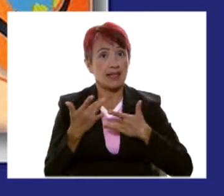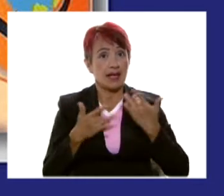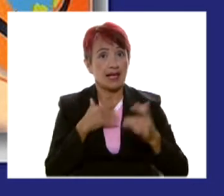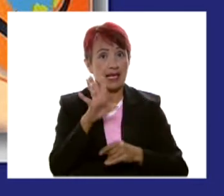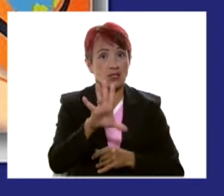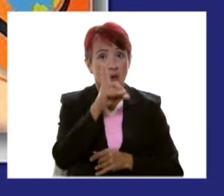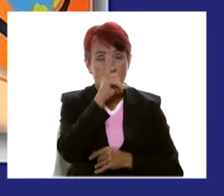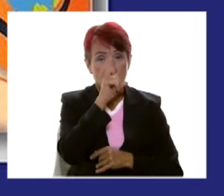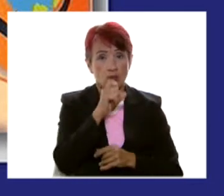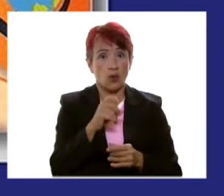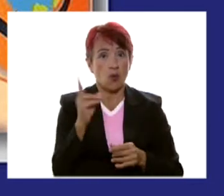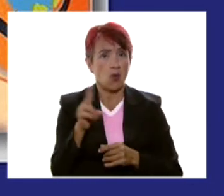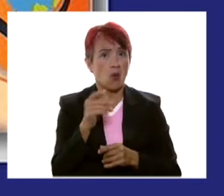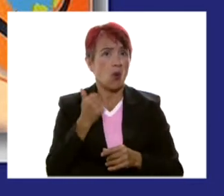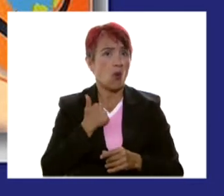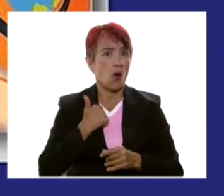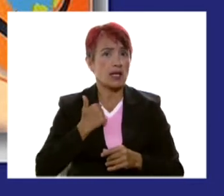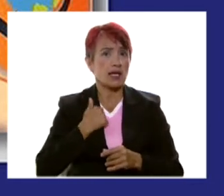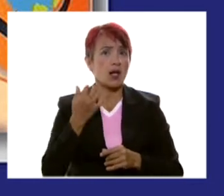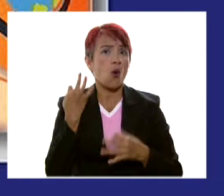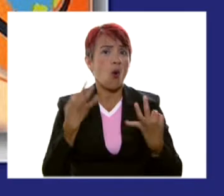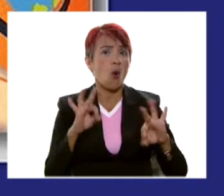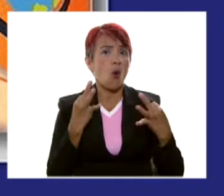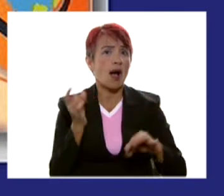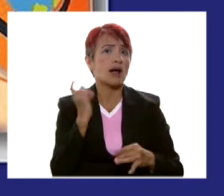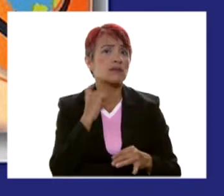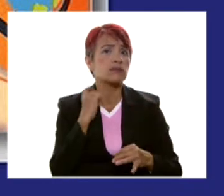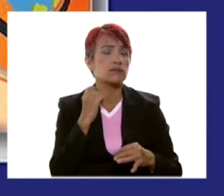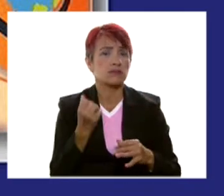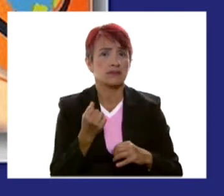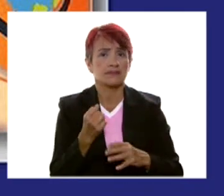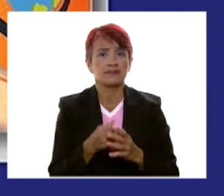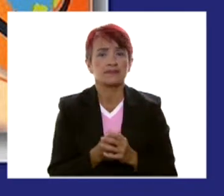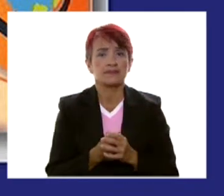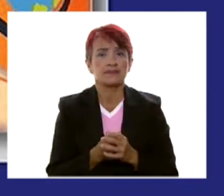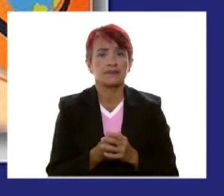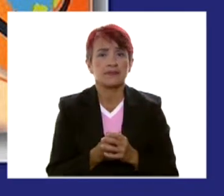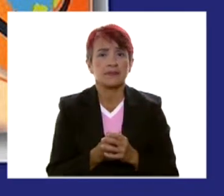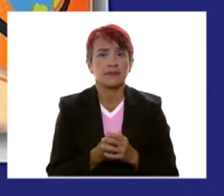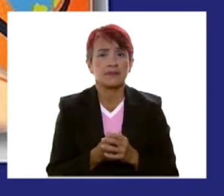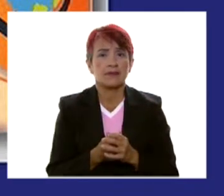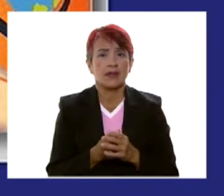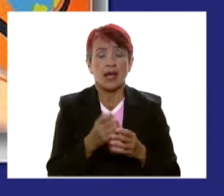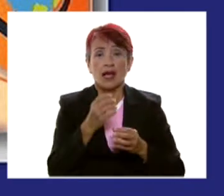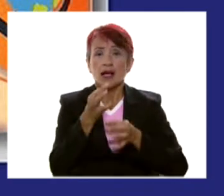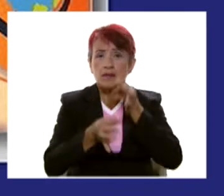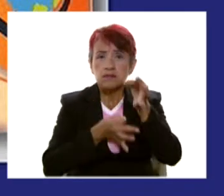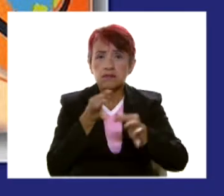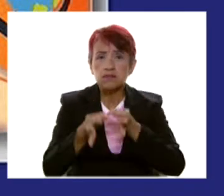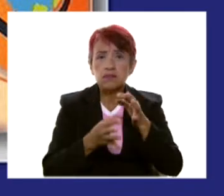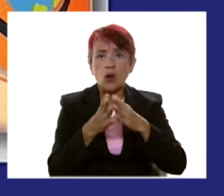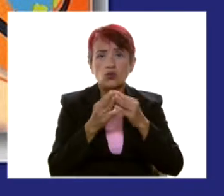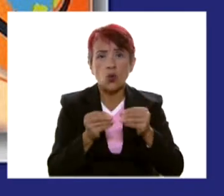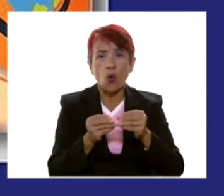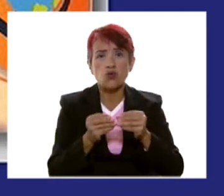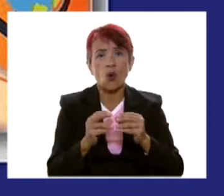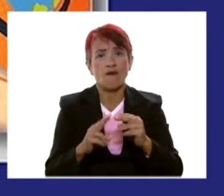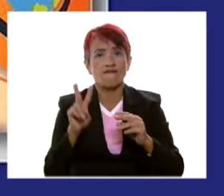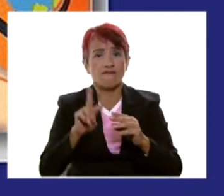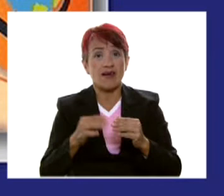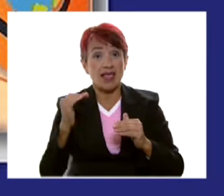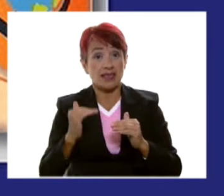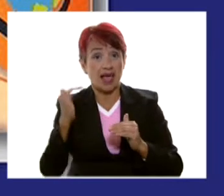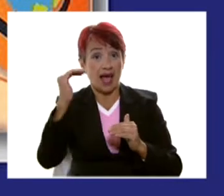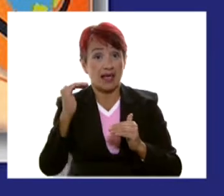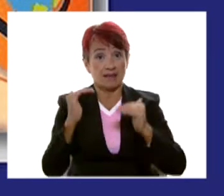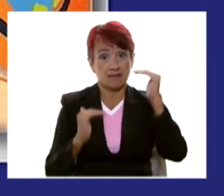realizar quinto año. Pueden utilizar cualquier tipo de material de reciclaje y, por supuesto, la ayuda de tu familia. ¿Qué vas a hacer? Nombrar 5 ventajas y desventajas del uso del Internet y las